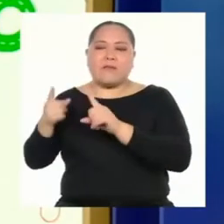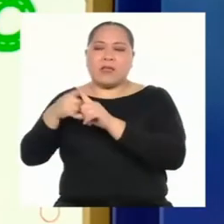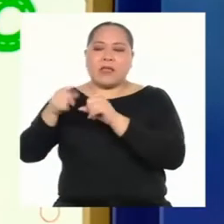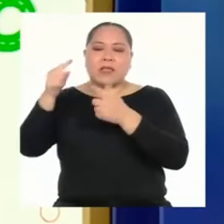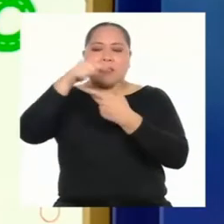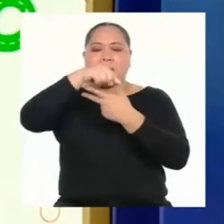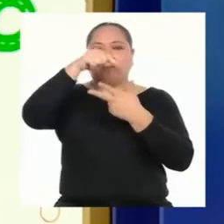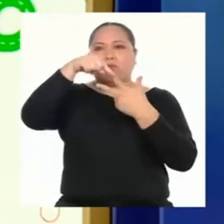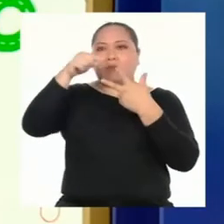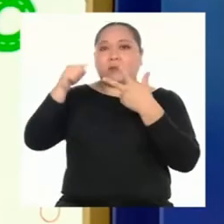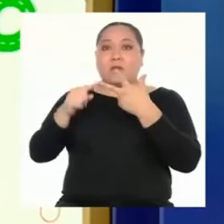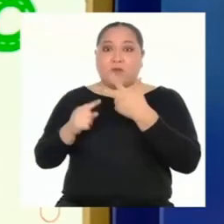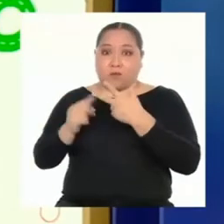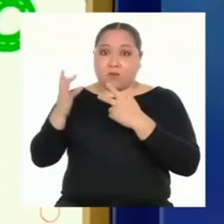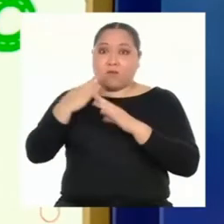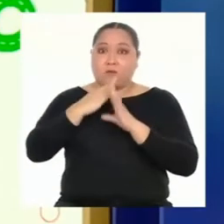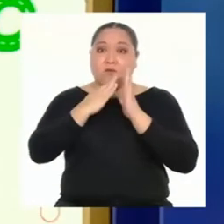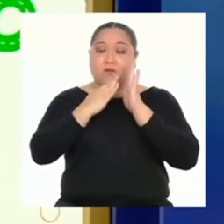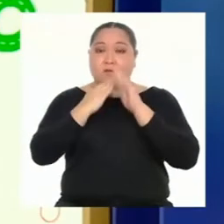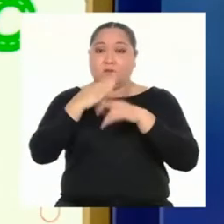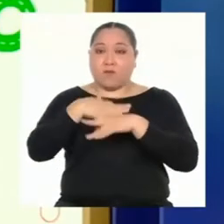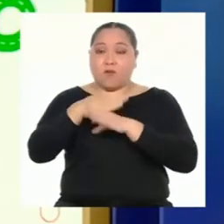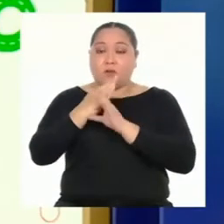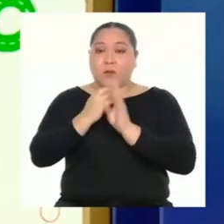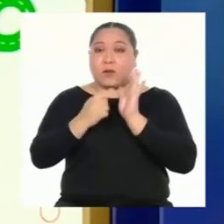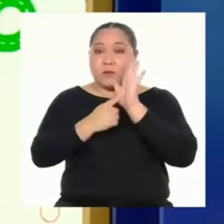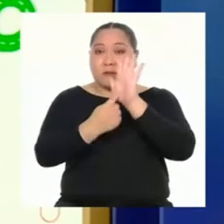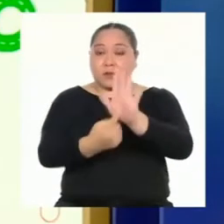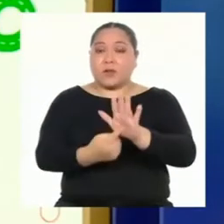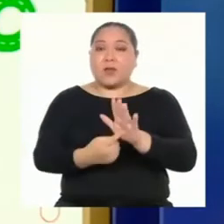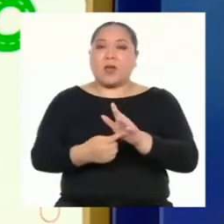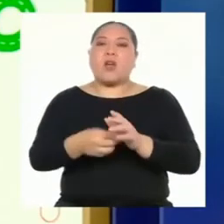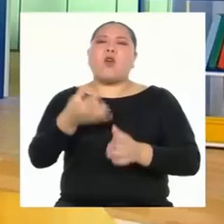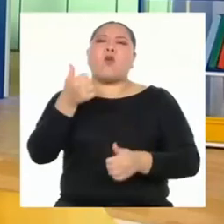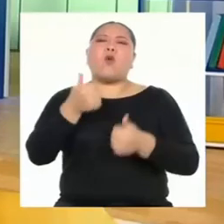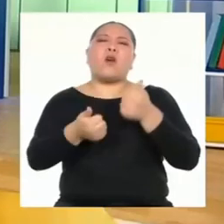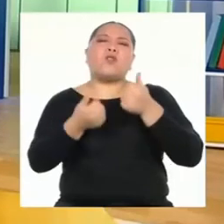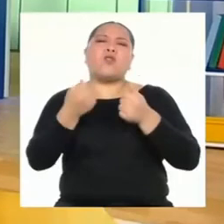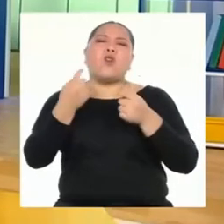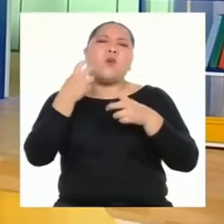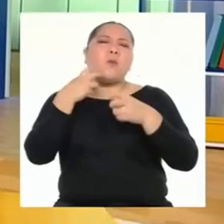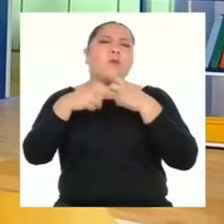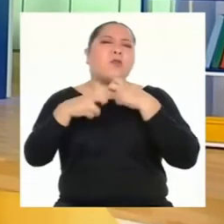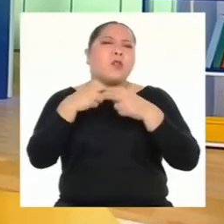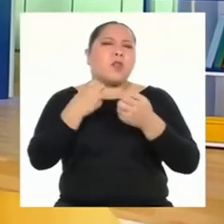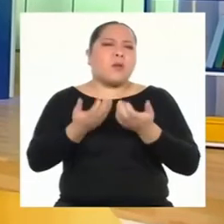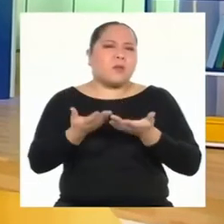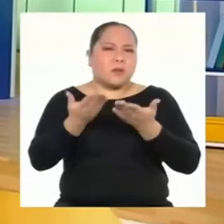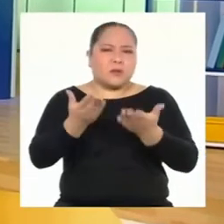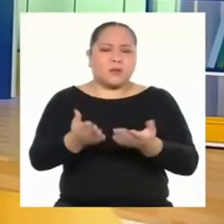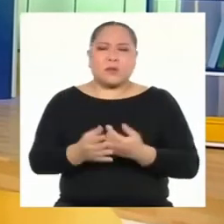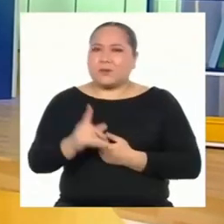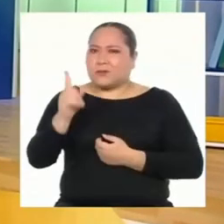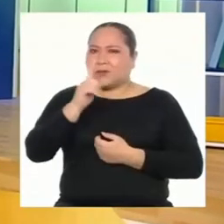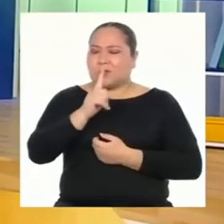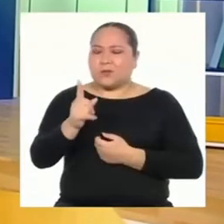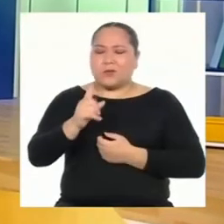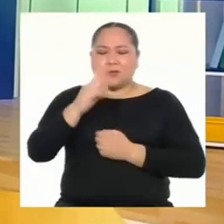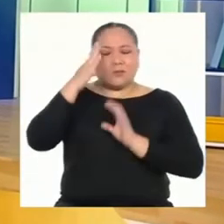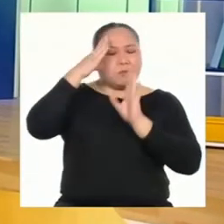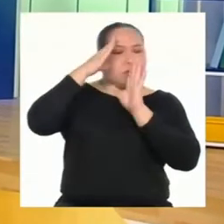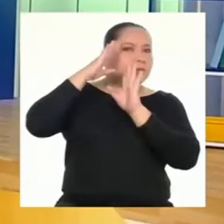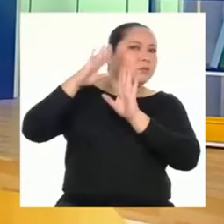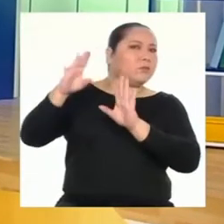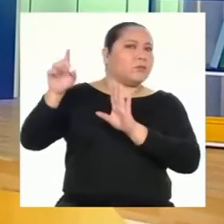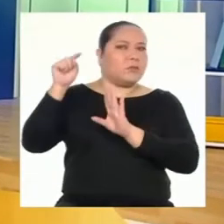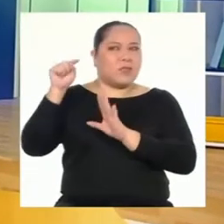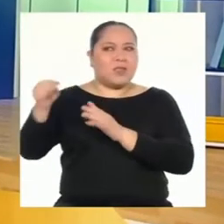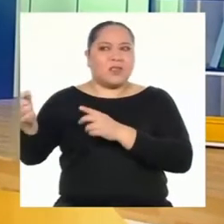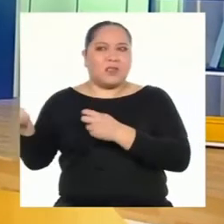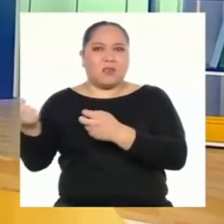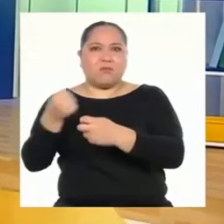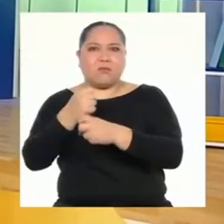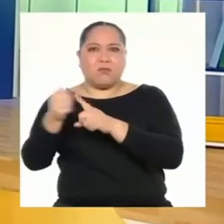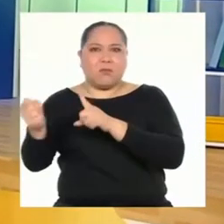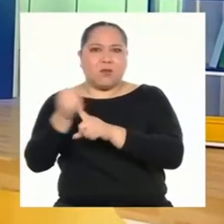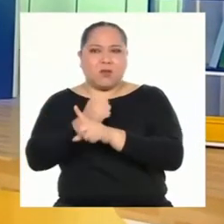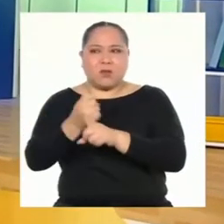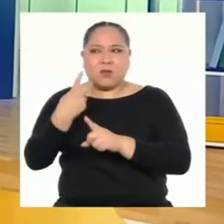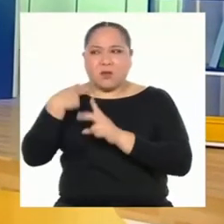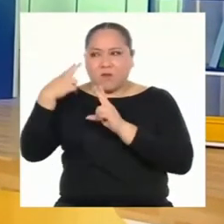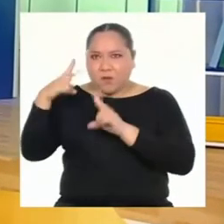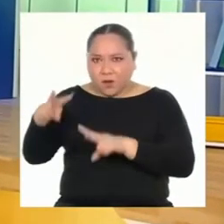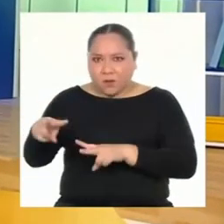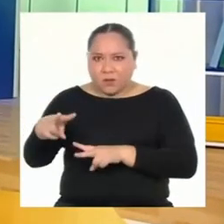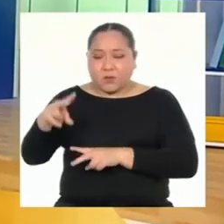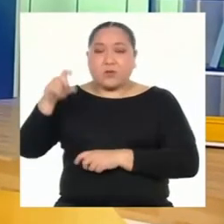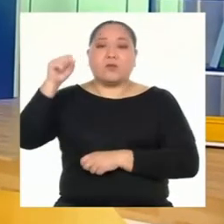formas en las que se presenta y las graves consecuencias que trae consigo. No debemos pasar por alto una situación de violencia que